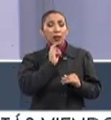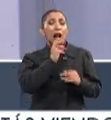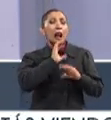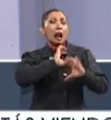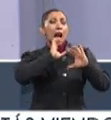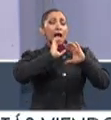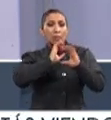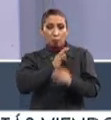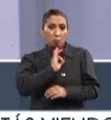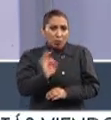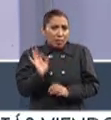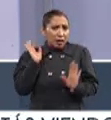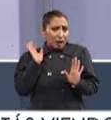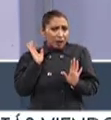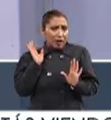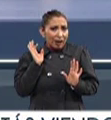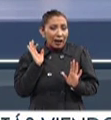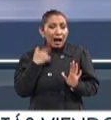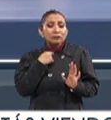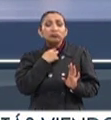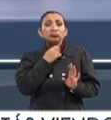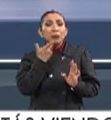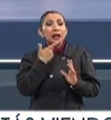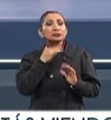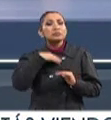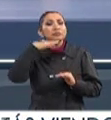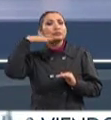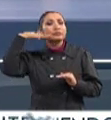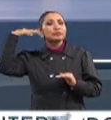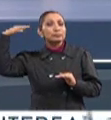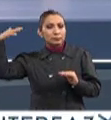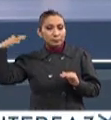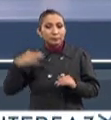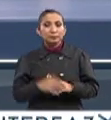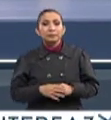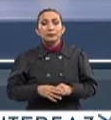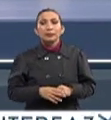hacerlo. Es el instrumento más lírico.